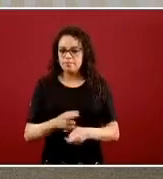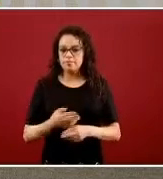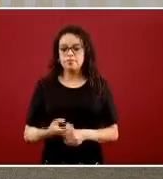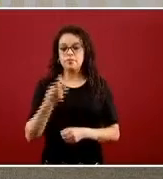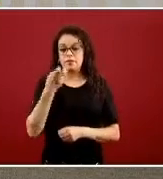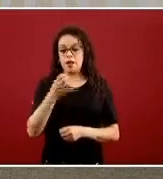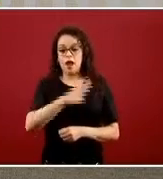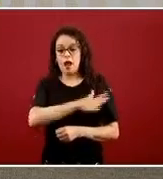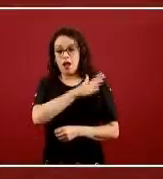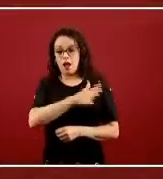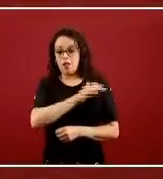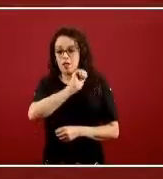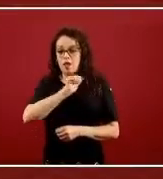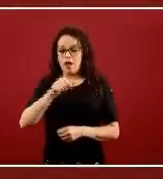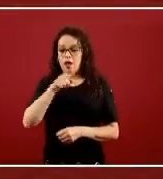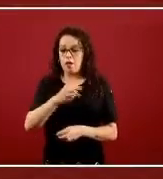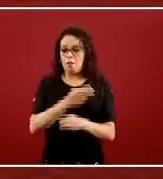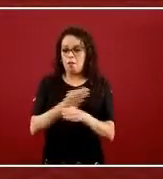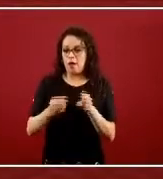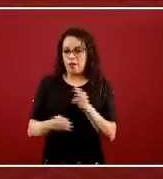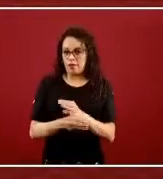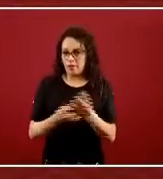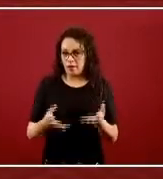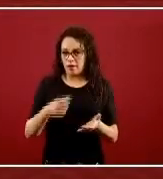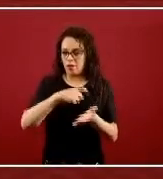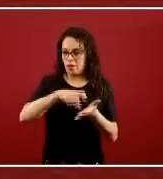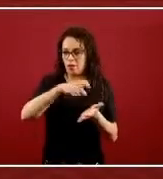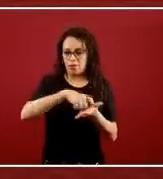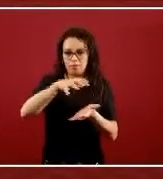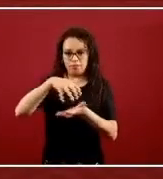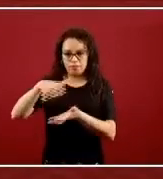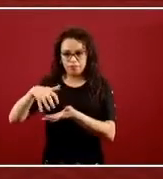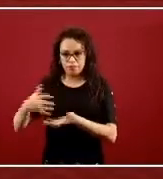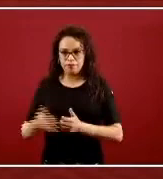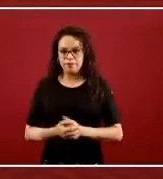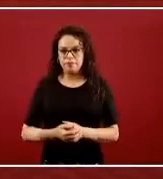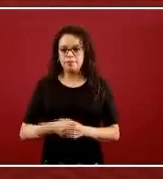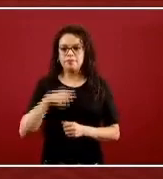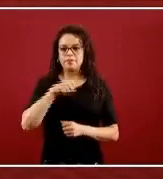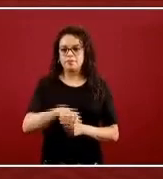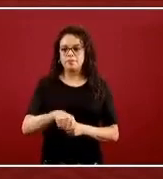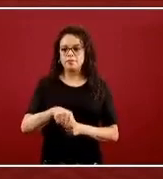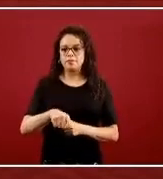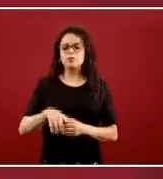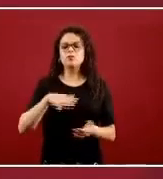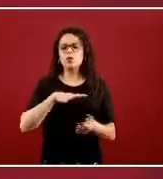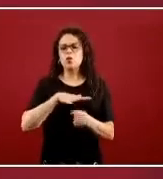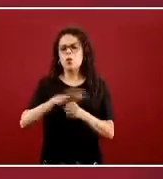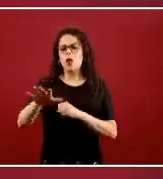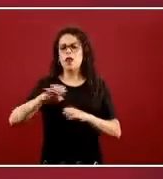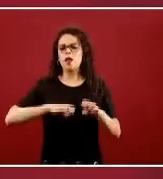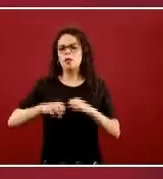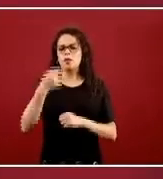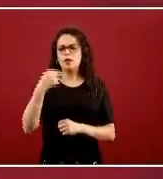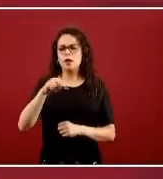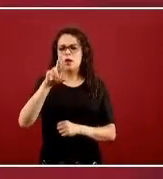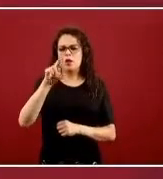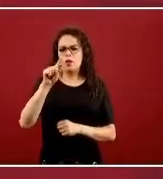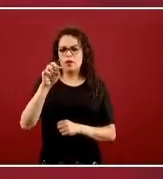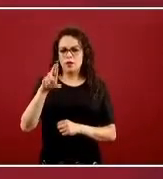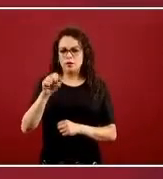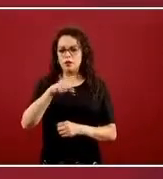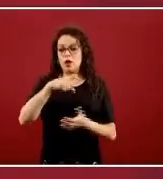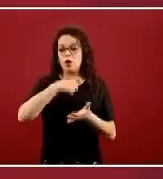insumos, vi efectivamente circular una noticia, me parece que de la agencia Reuters, que hablaba de que en Europa se compraban productos de